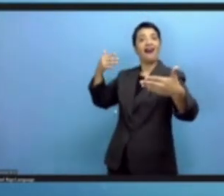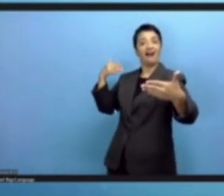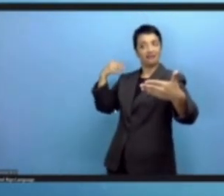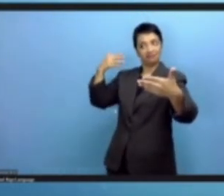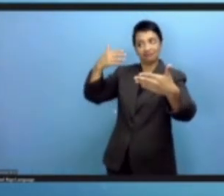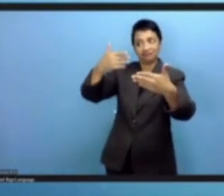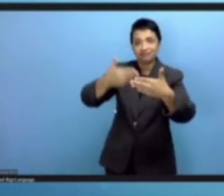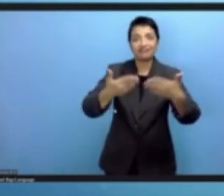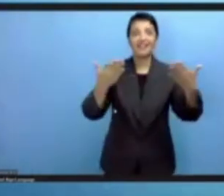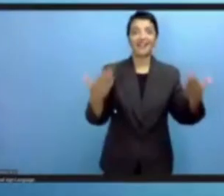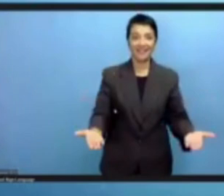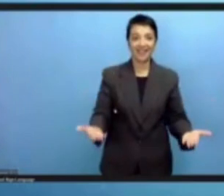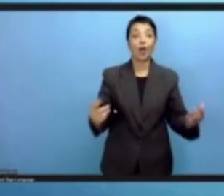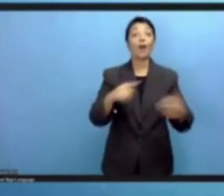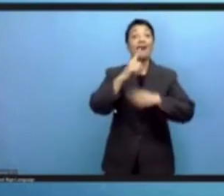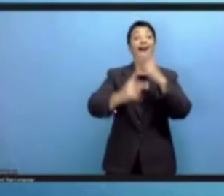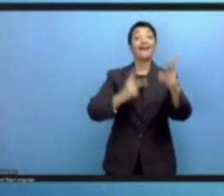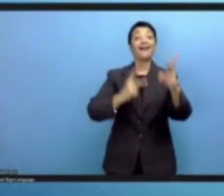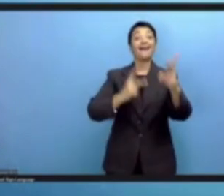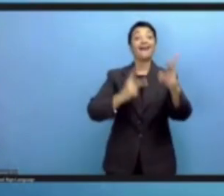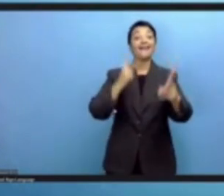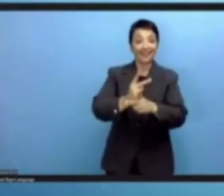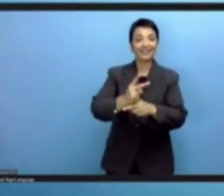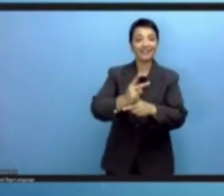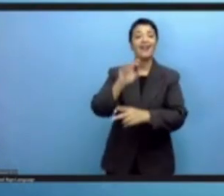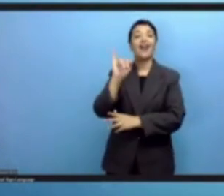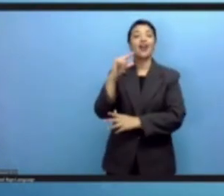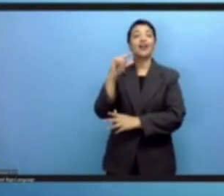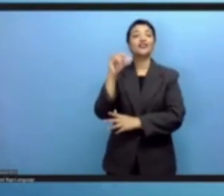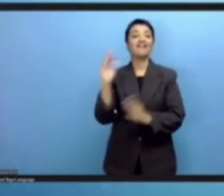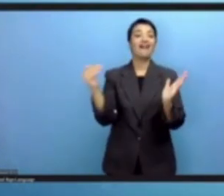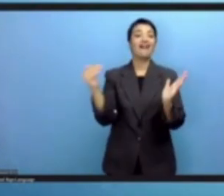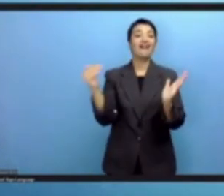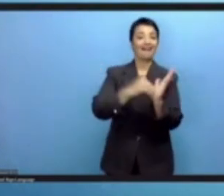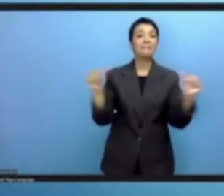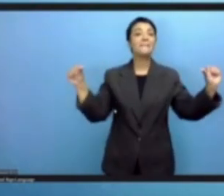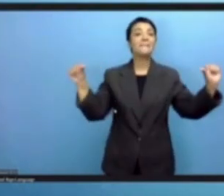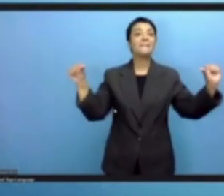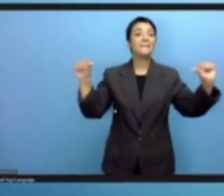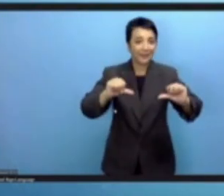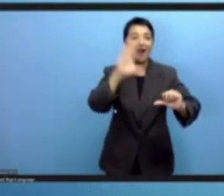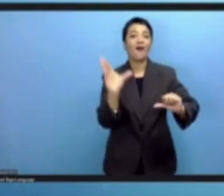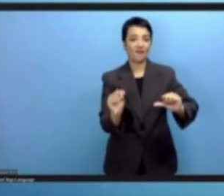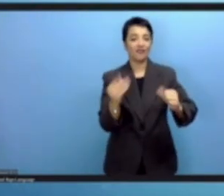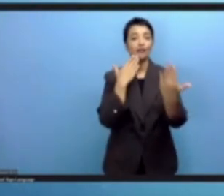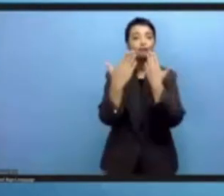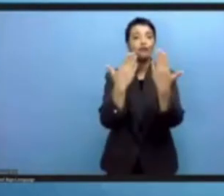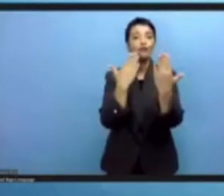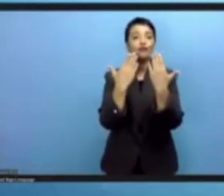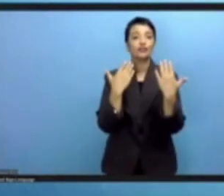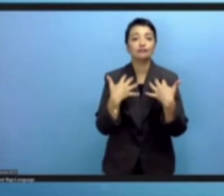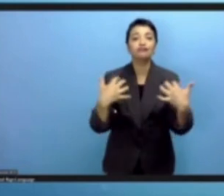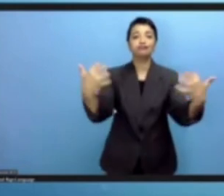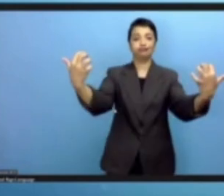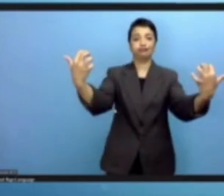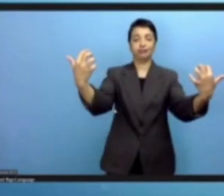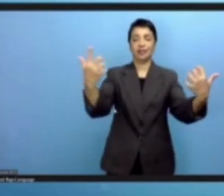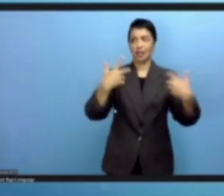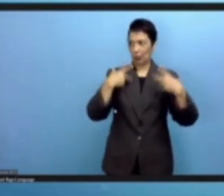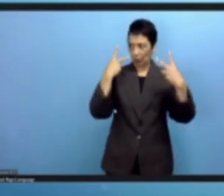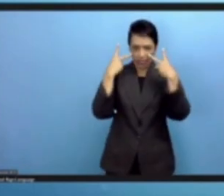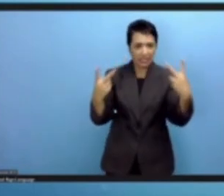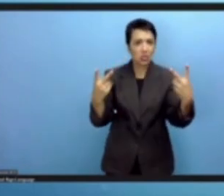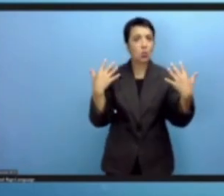túnez Como dijo David y es maravilloso que elige allá retornado a África y es un placer